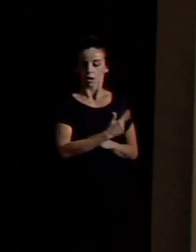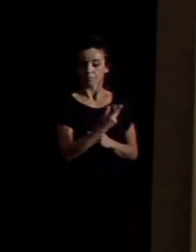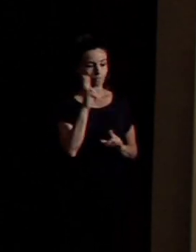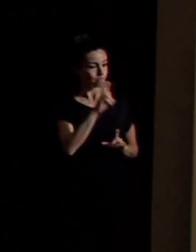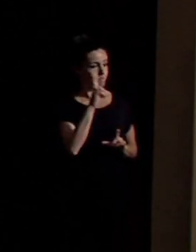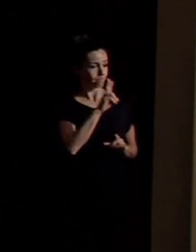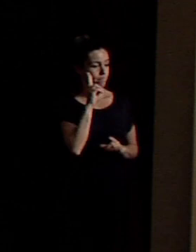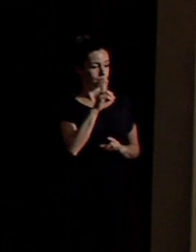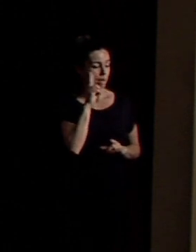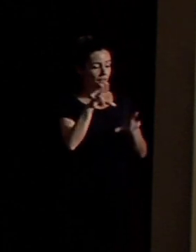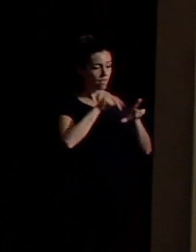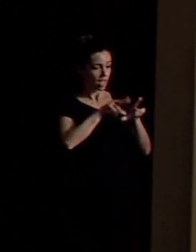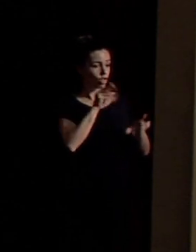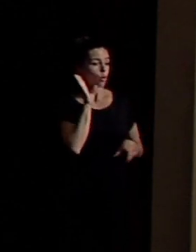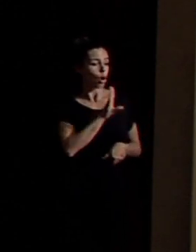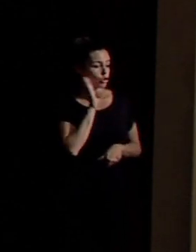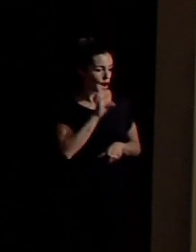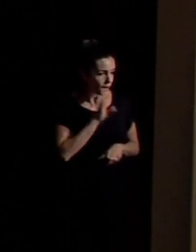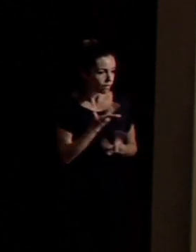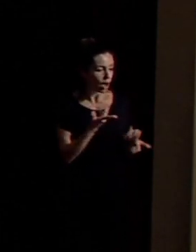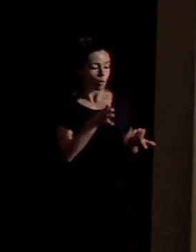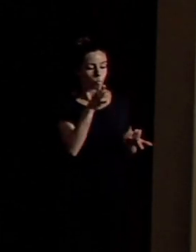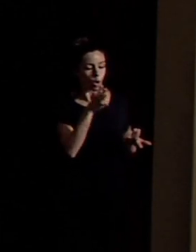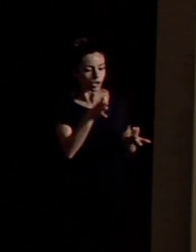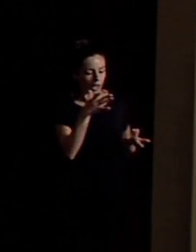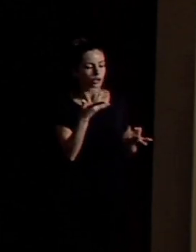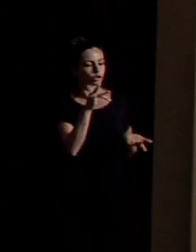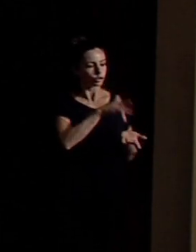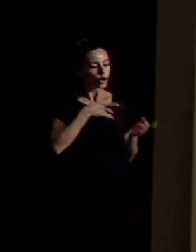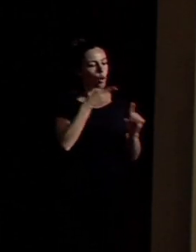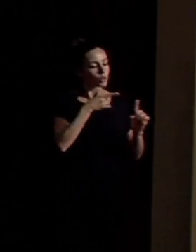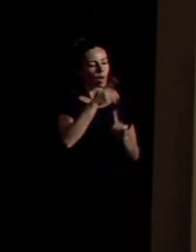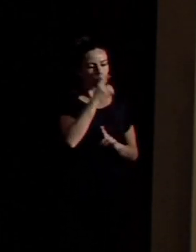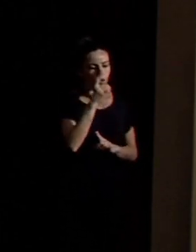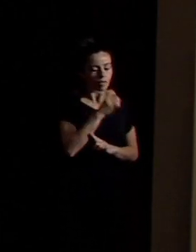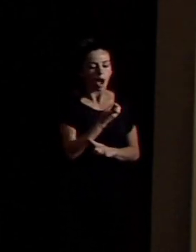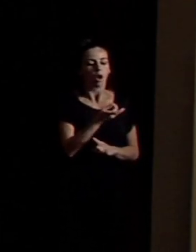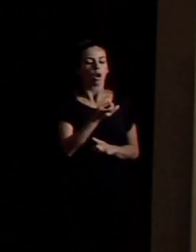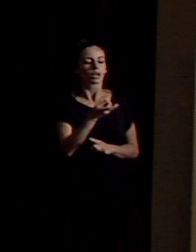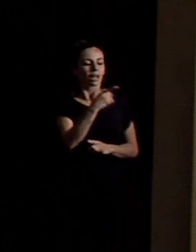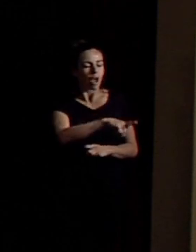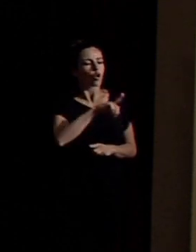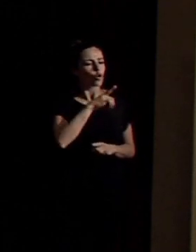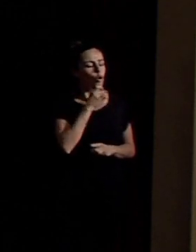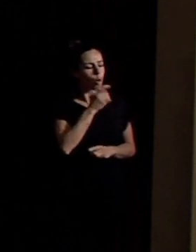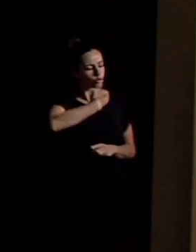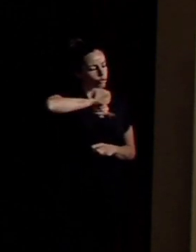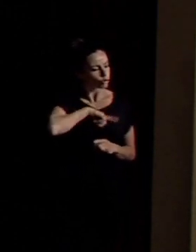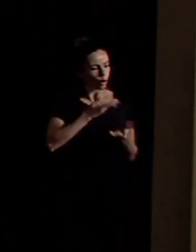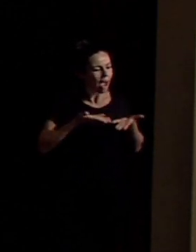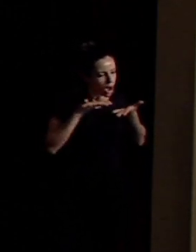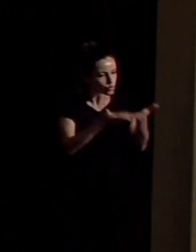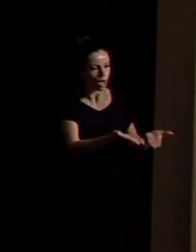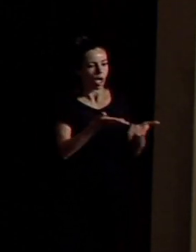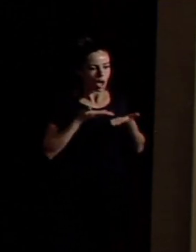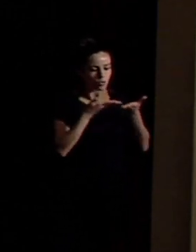consumen pornografía, consumen prostitución, y cómo ayudar, en este caso, a intervenir desde todos los ámbitos. Y, por supuesto,